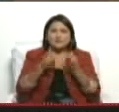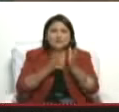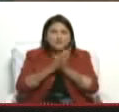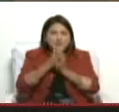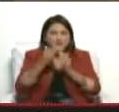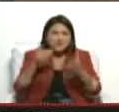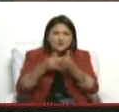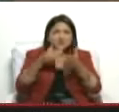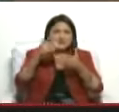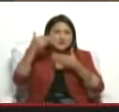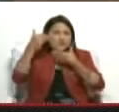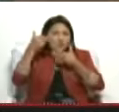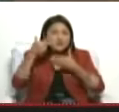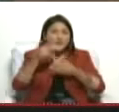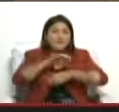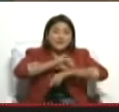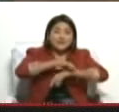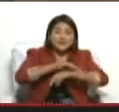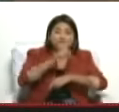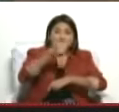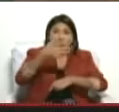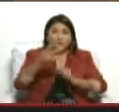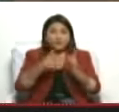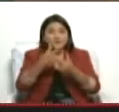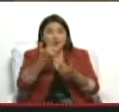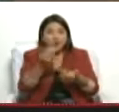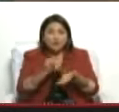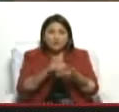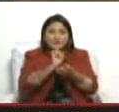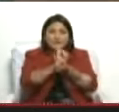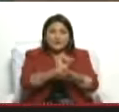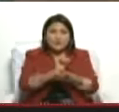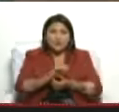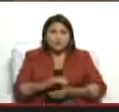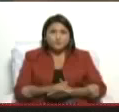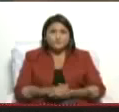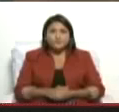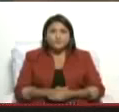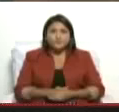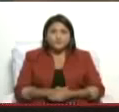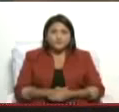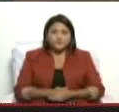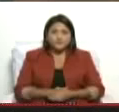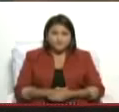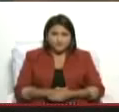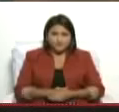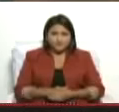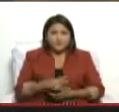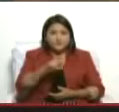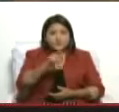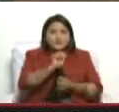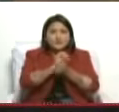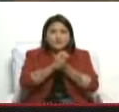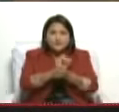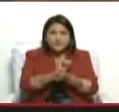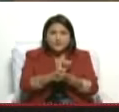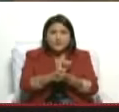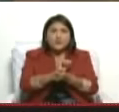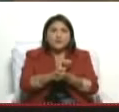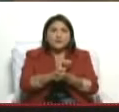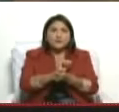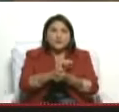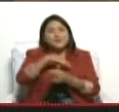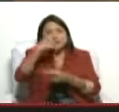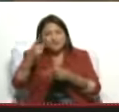brazalete blanco y por ello fue detenido en razón de su detención han sido privadas de libertad